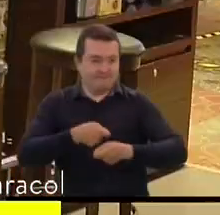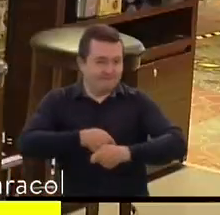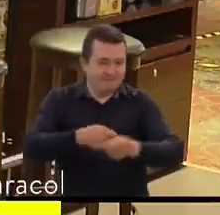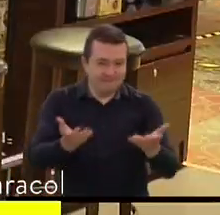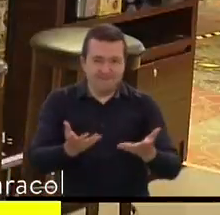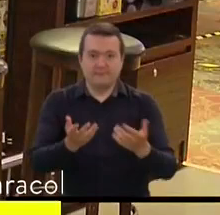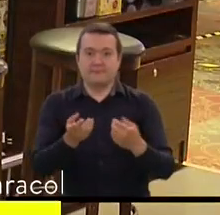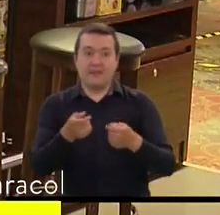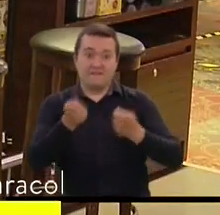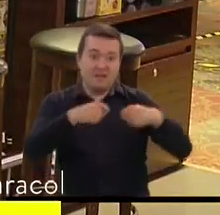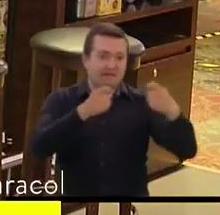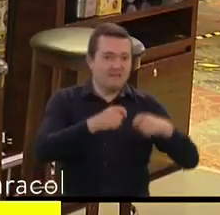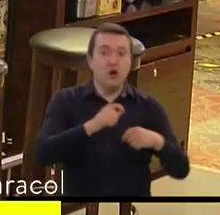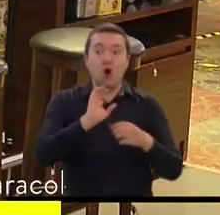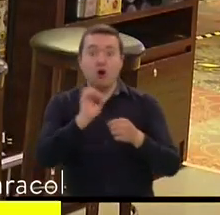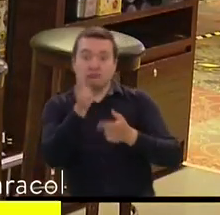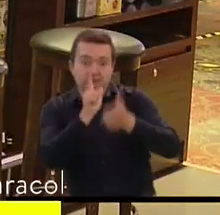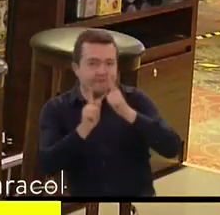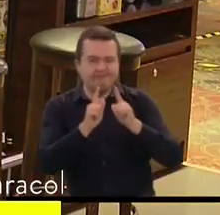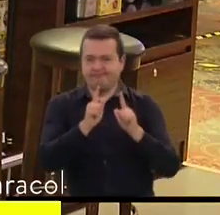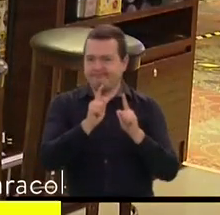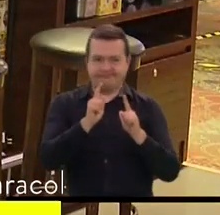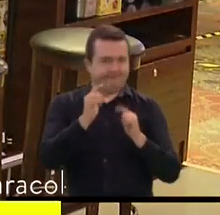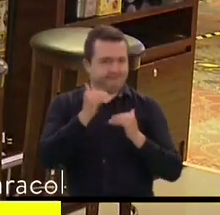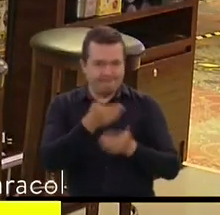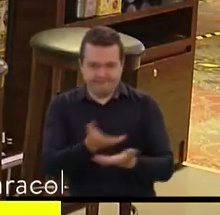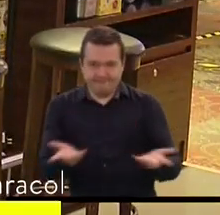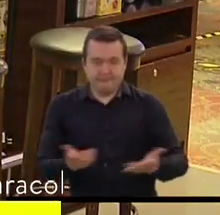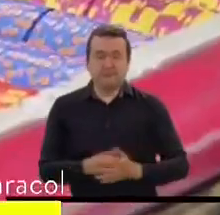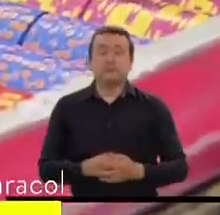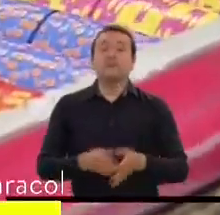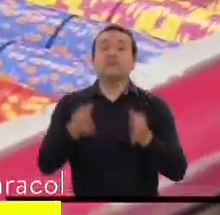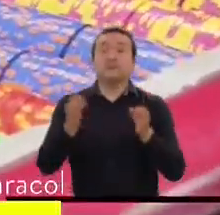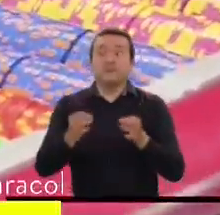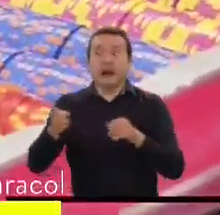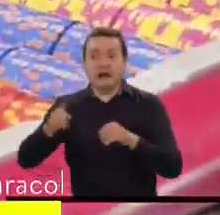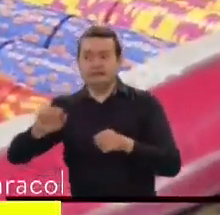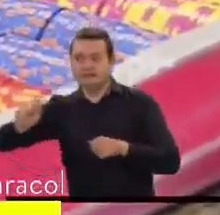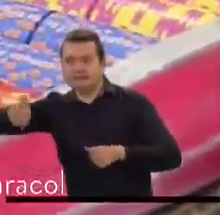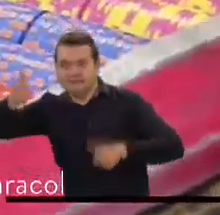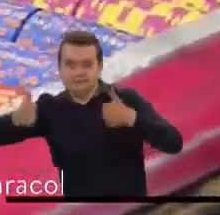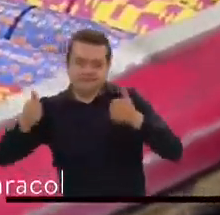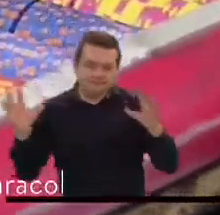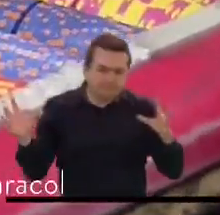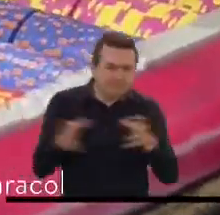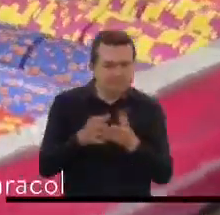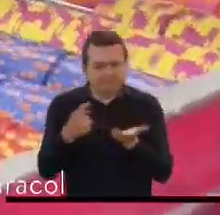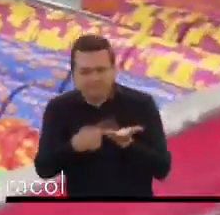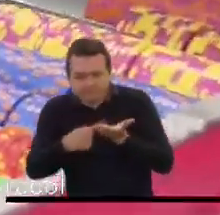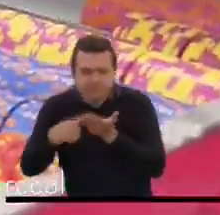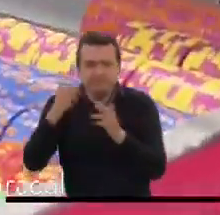establecimientos. El distrito aún sostiene reuniones con representantes del sector para poder iniciar un plan piloto después de los restaurantes.